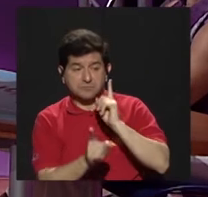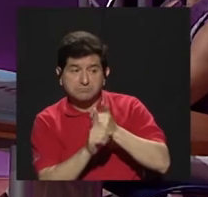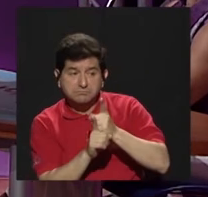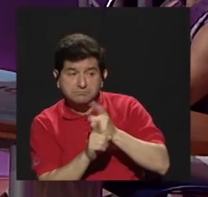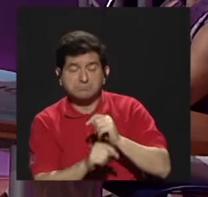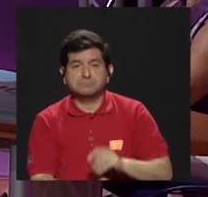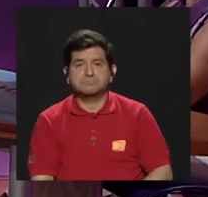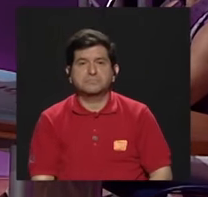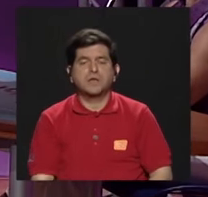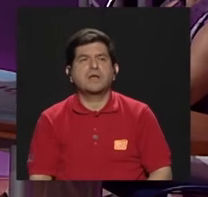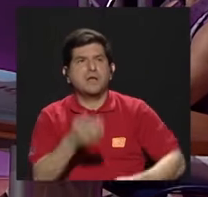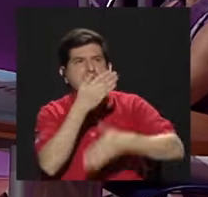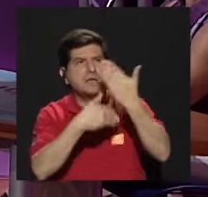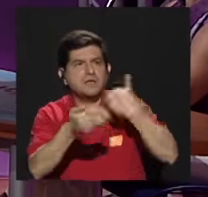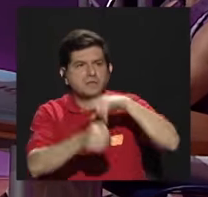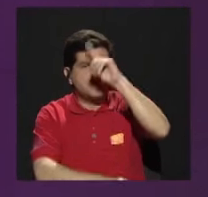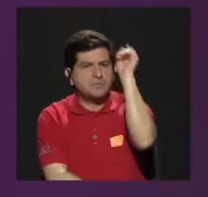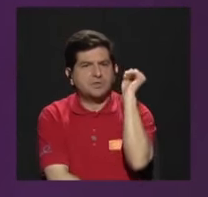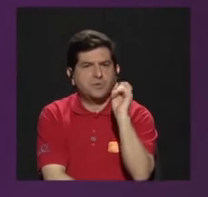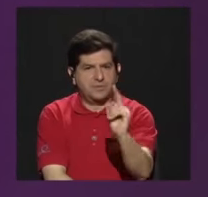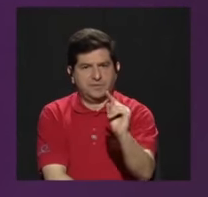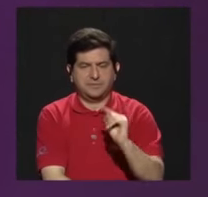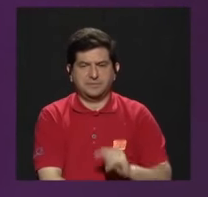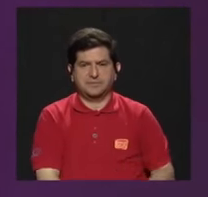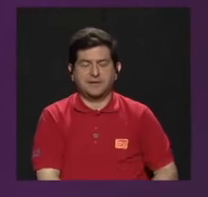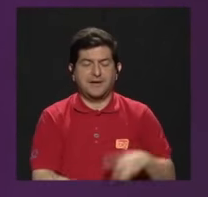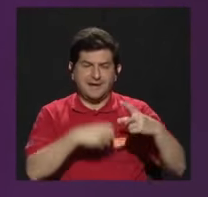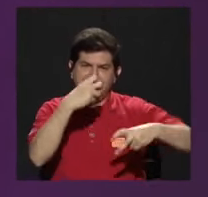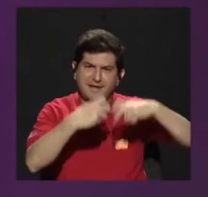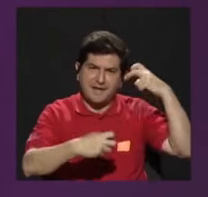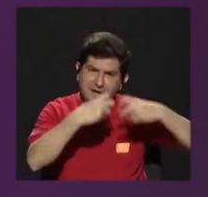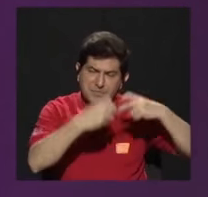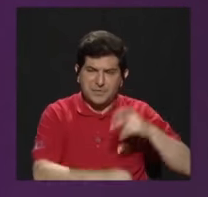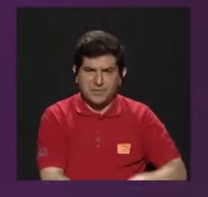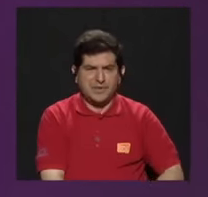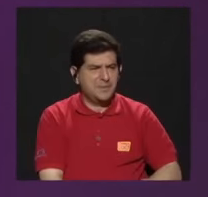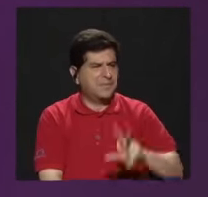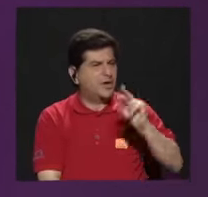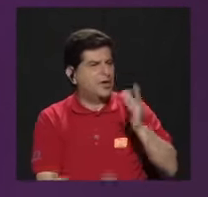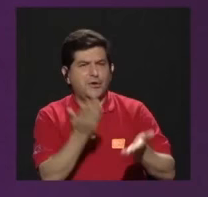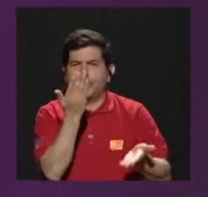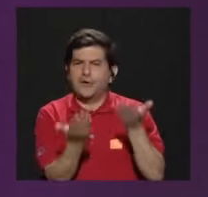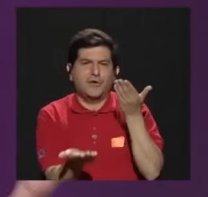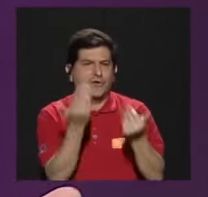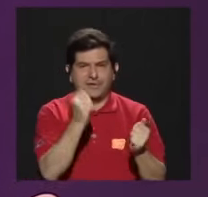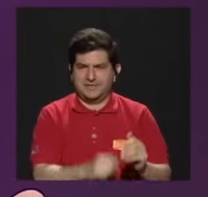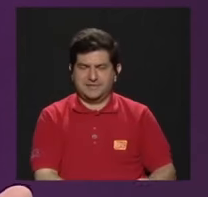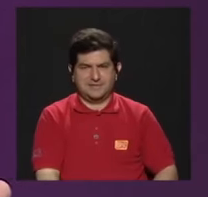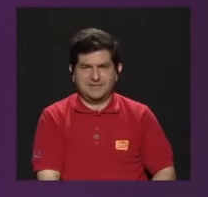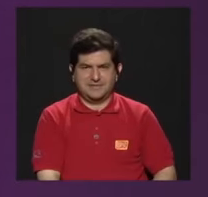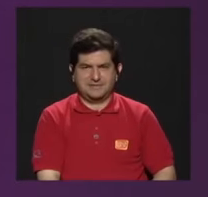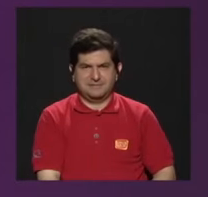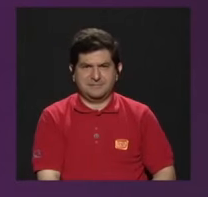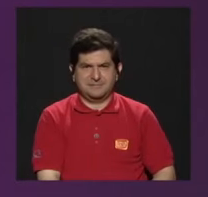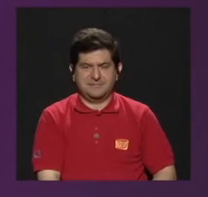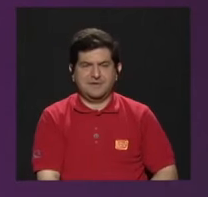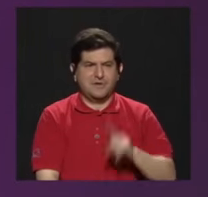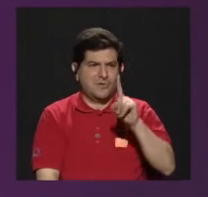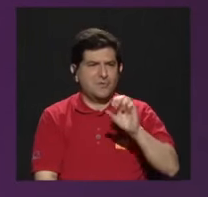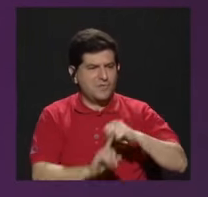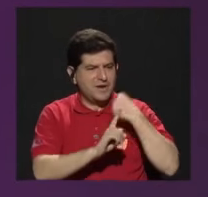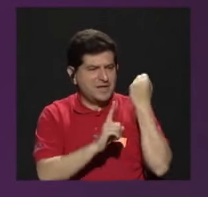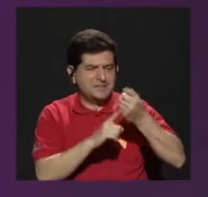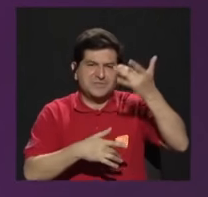y retomando la pregunta anterior, creo que el problema, digamos, no es tanto en, o sea, no es